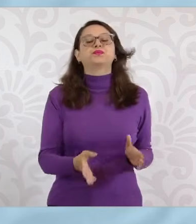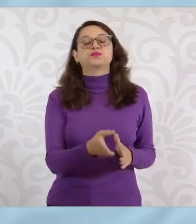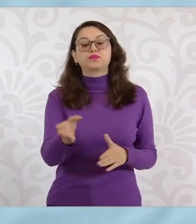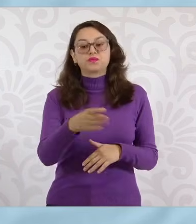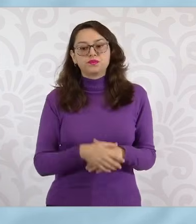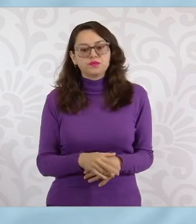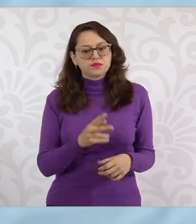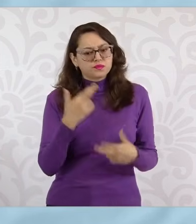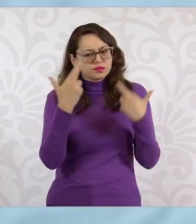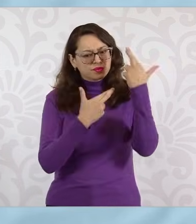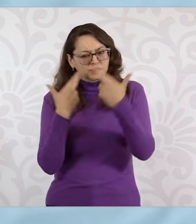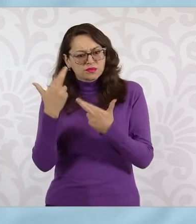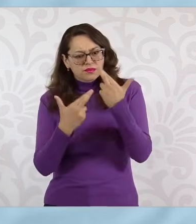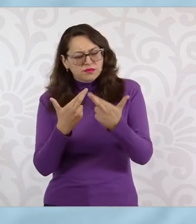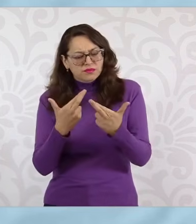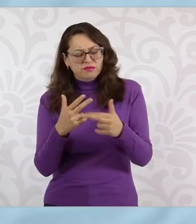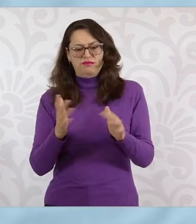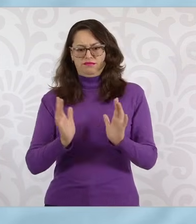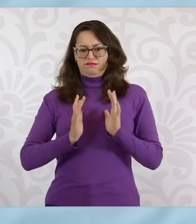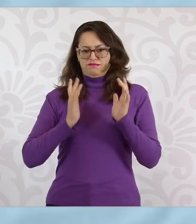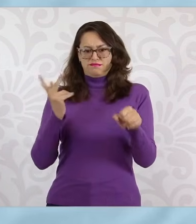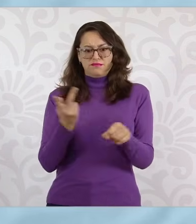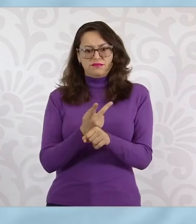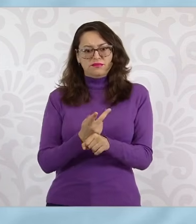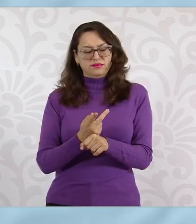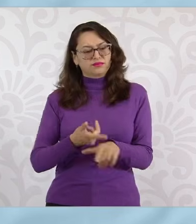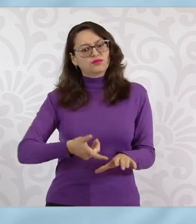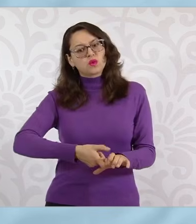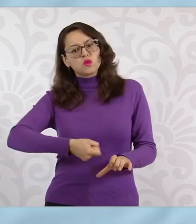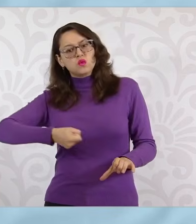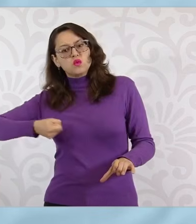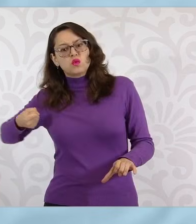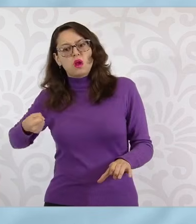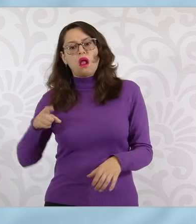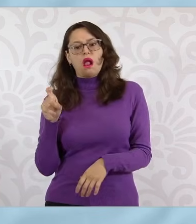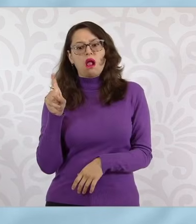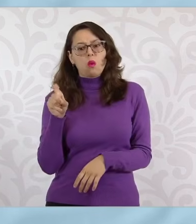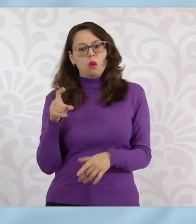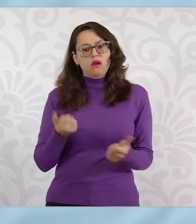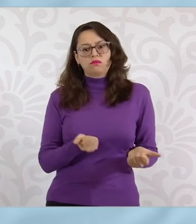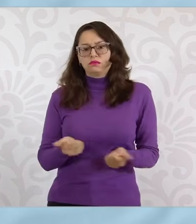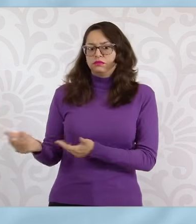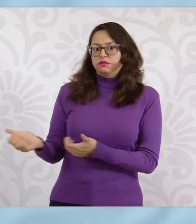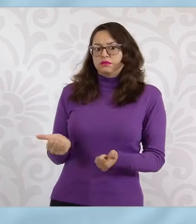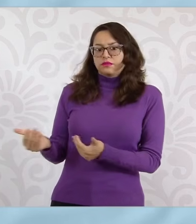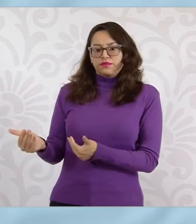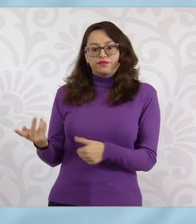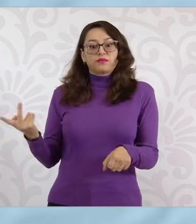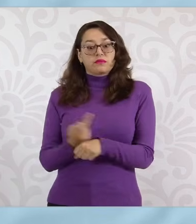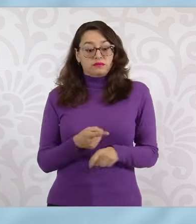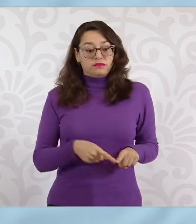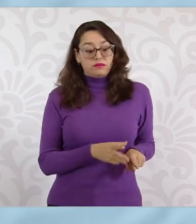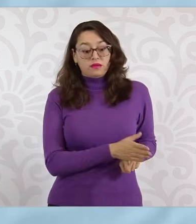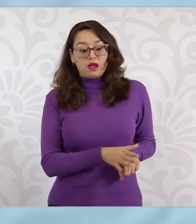se instaló infraestructura conectada al acueducto para extraer agua. Y en lugar de que se dejara llegar el agua hasta